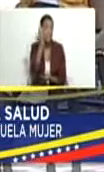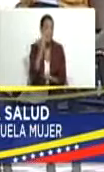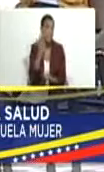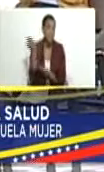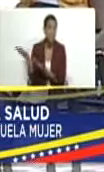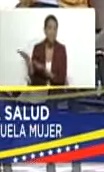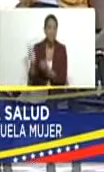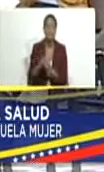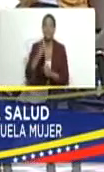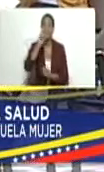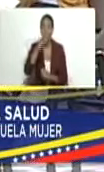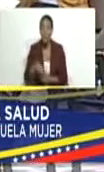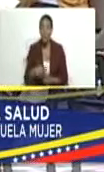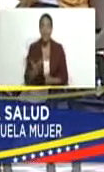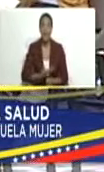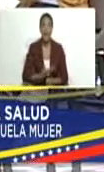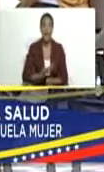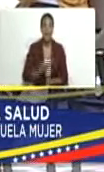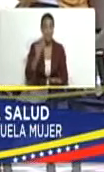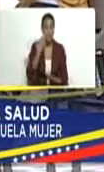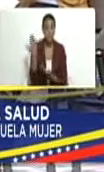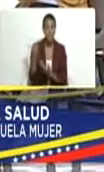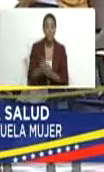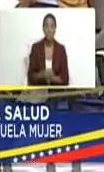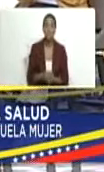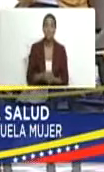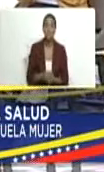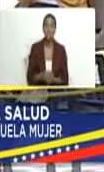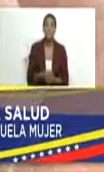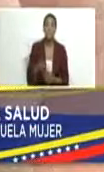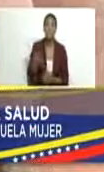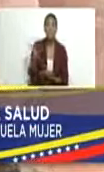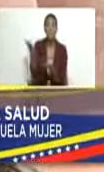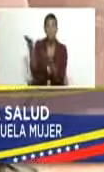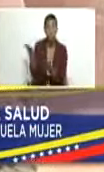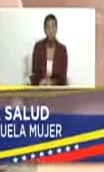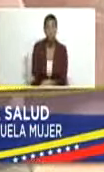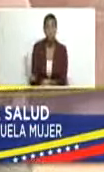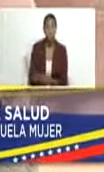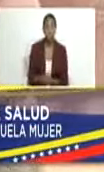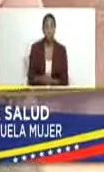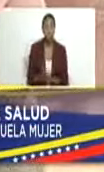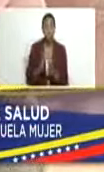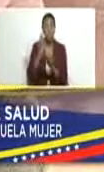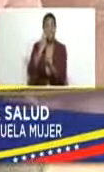Carmen Teresa, de Caracas, su alcaldesa.